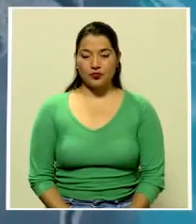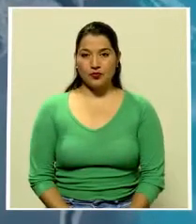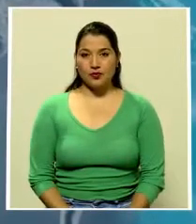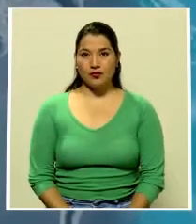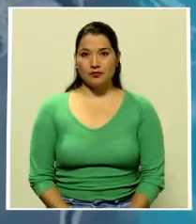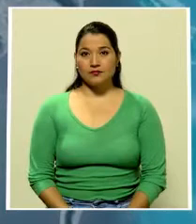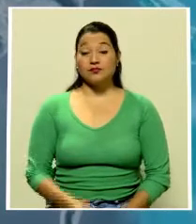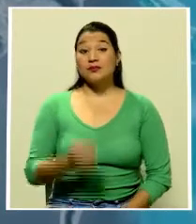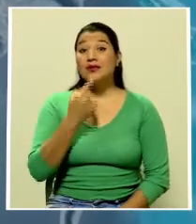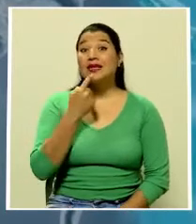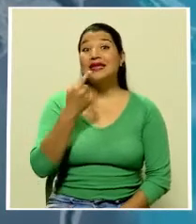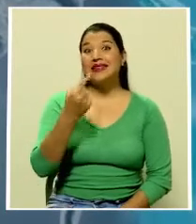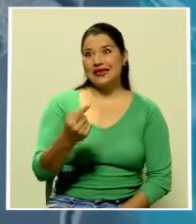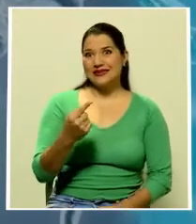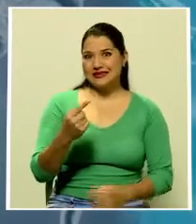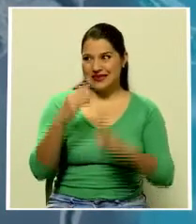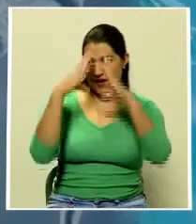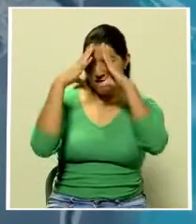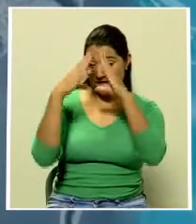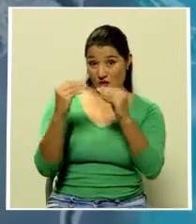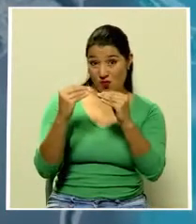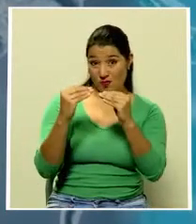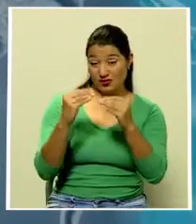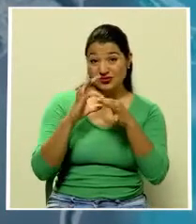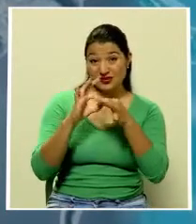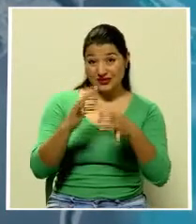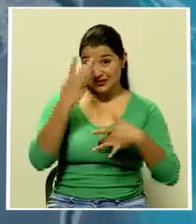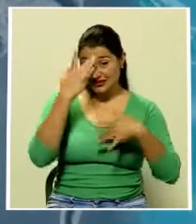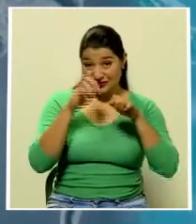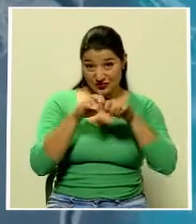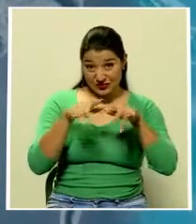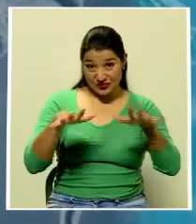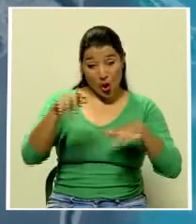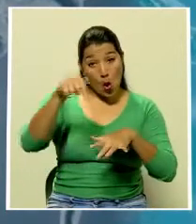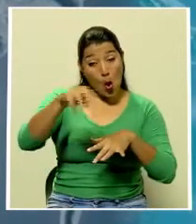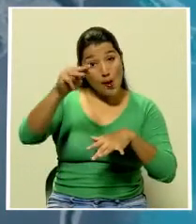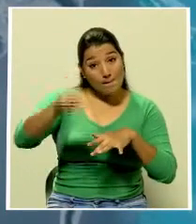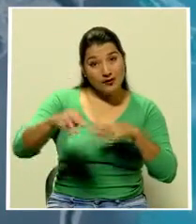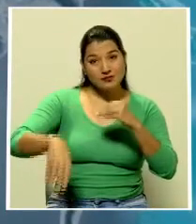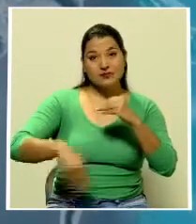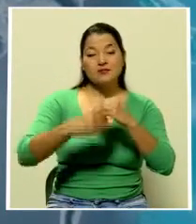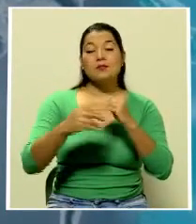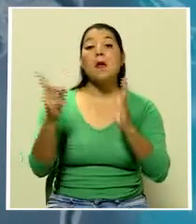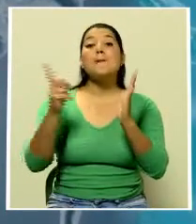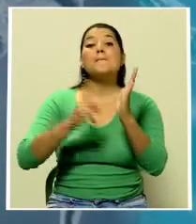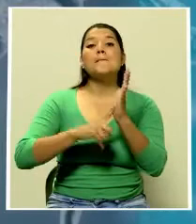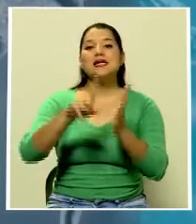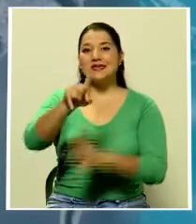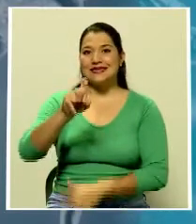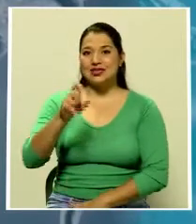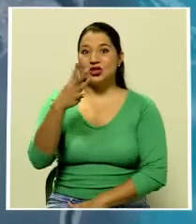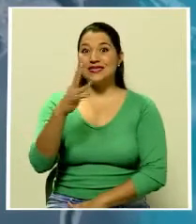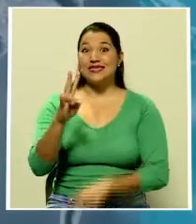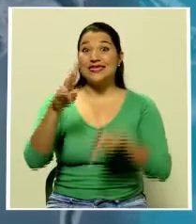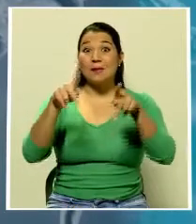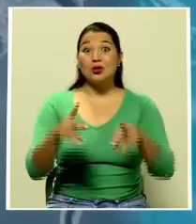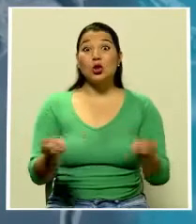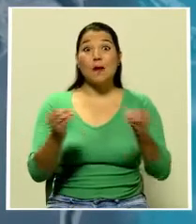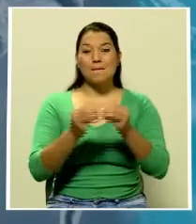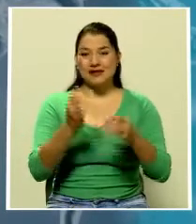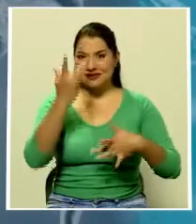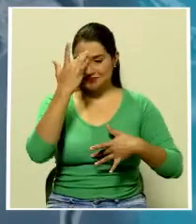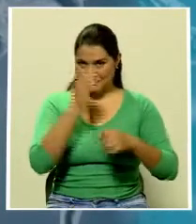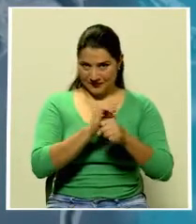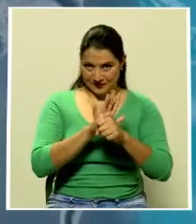De acuerdo con el reporte epidemiológico, este martes se registraron 1.117 nuevos casos de COVID-19, además